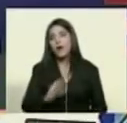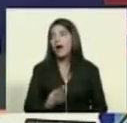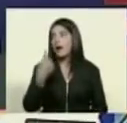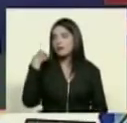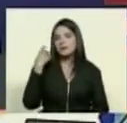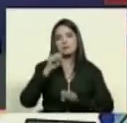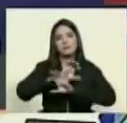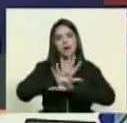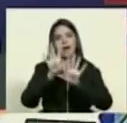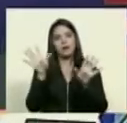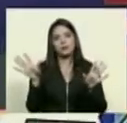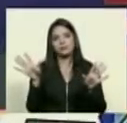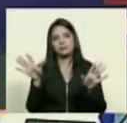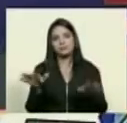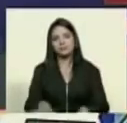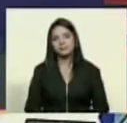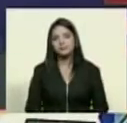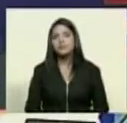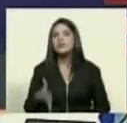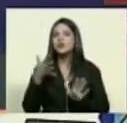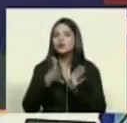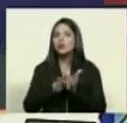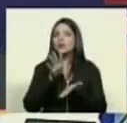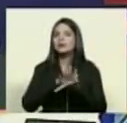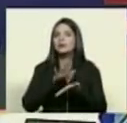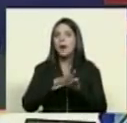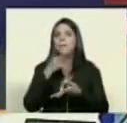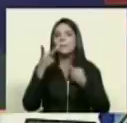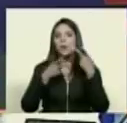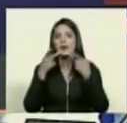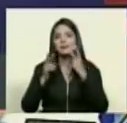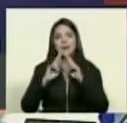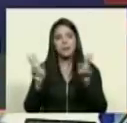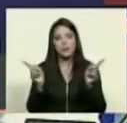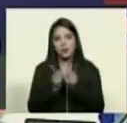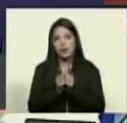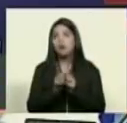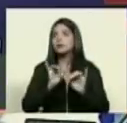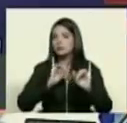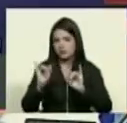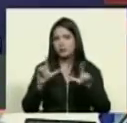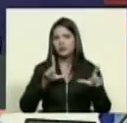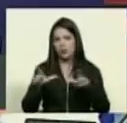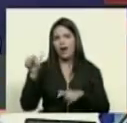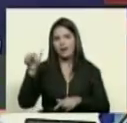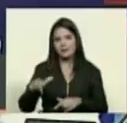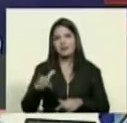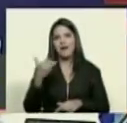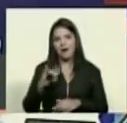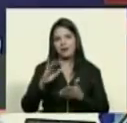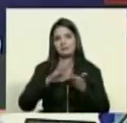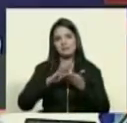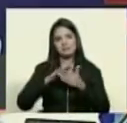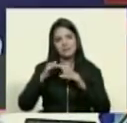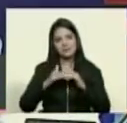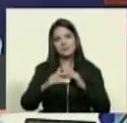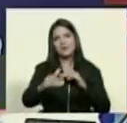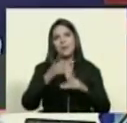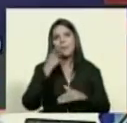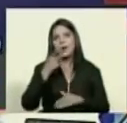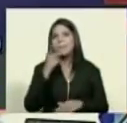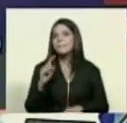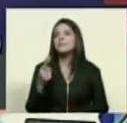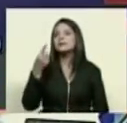estuvo muy claro. Respecto a la estabilidad política, Liz, le respondo brevemente, ya hay estabilidad política en Venezuela, ya existe. El